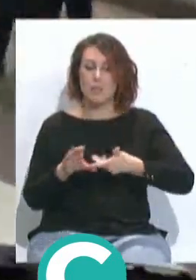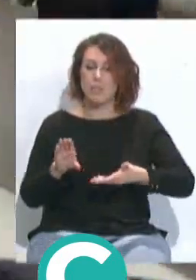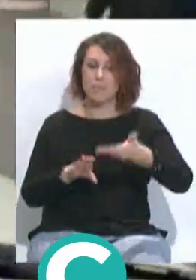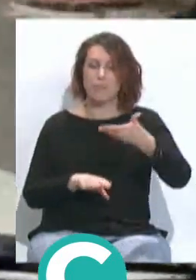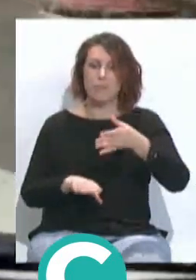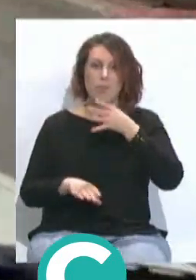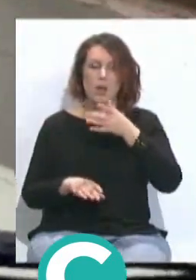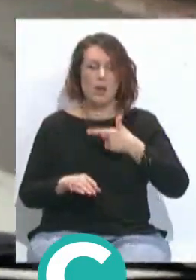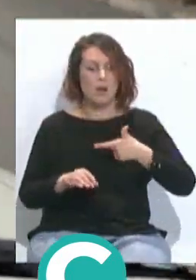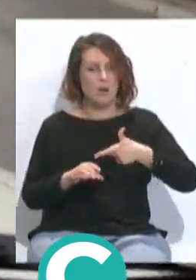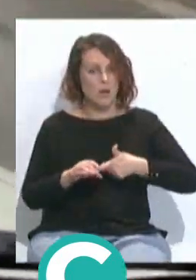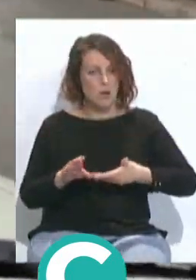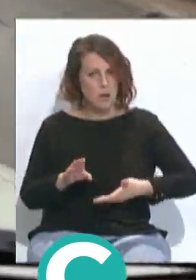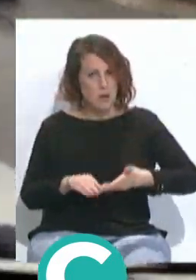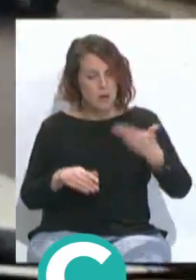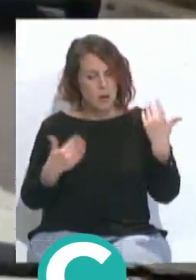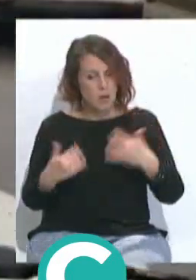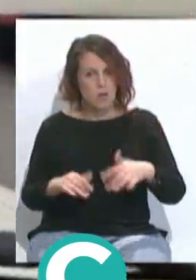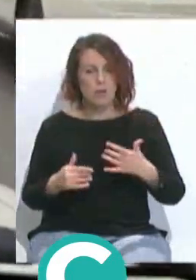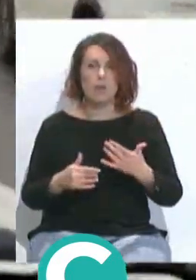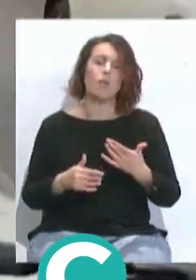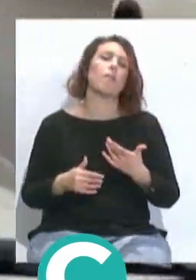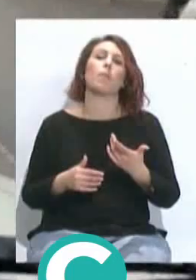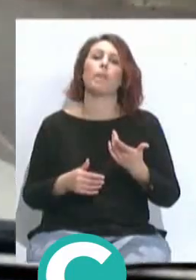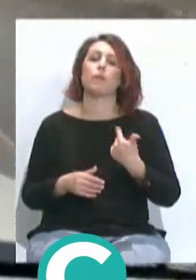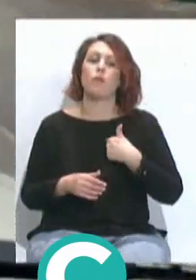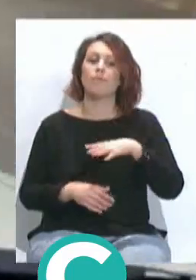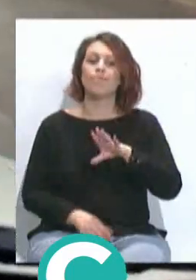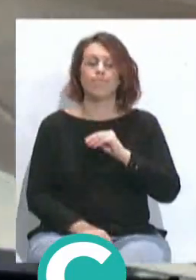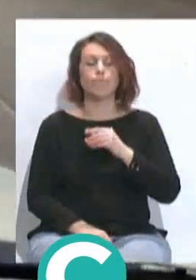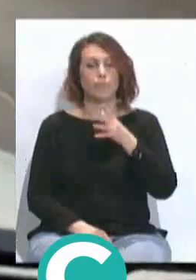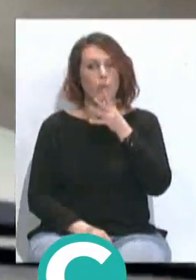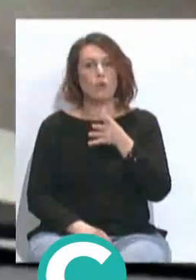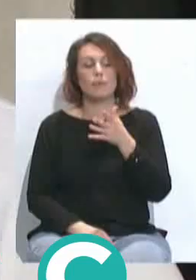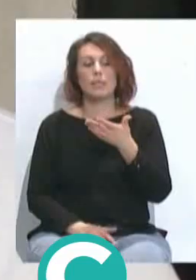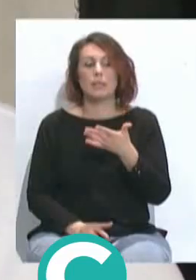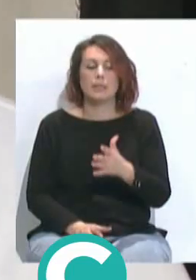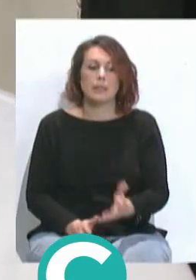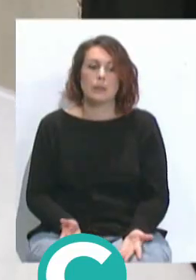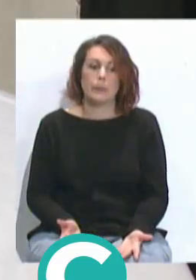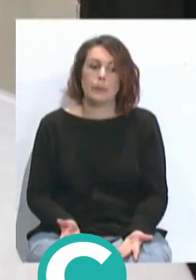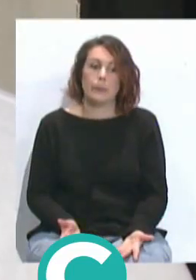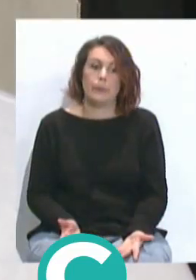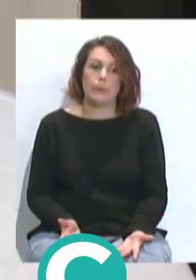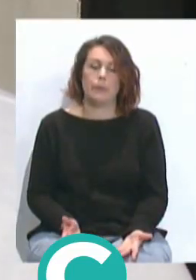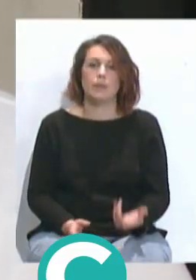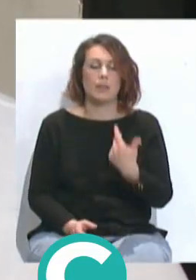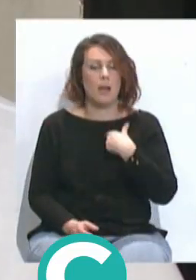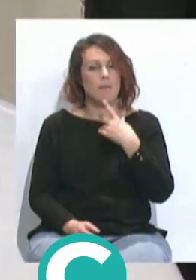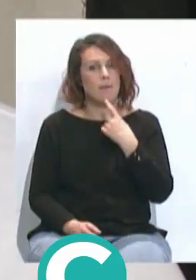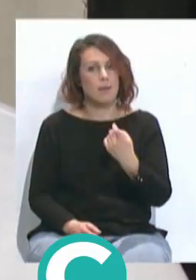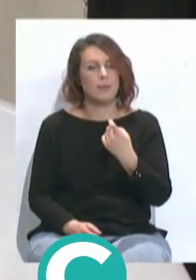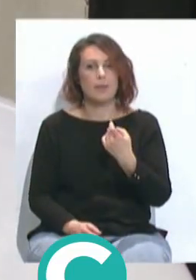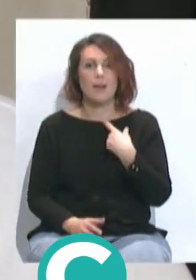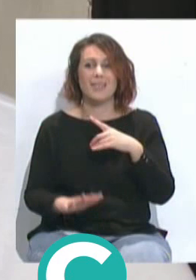tenía una subida bastante grande y yo puedo entender los motivos pero ya está costando